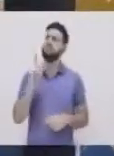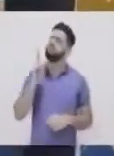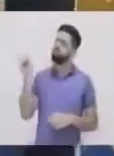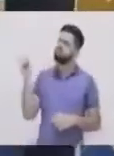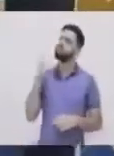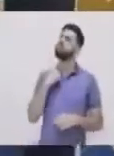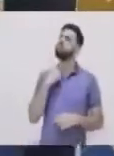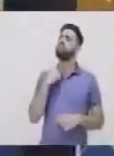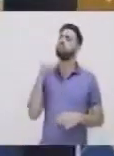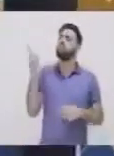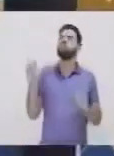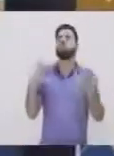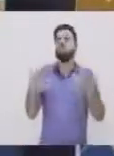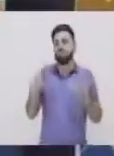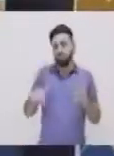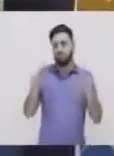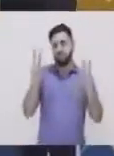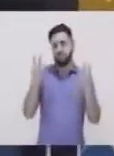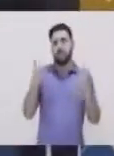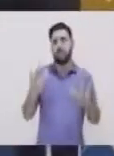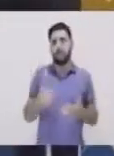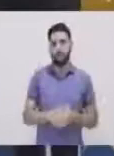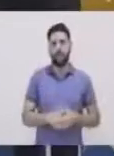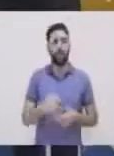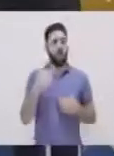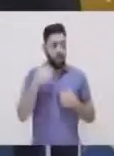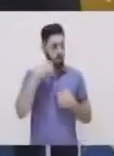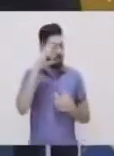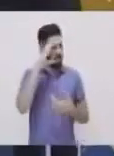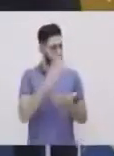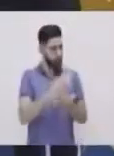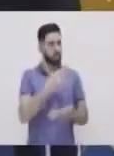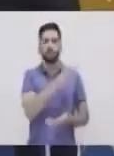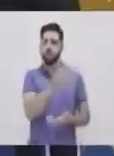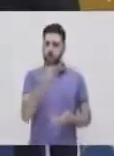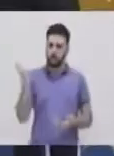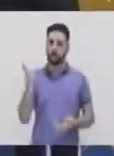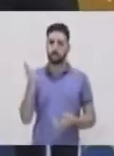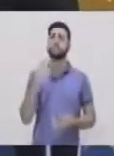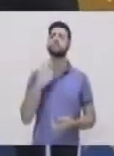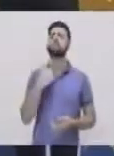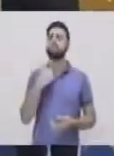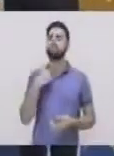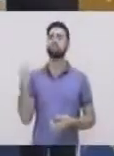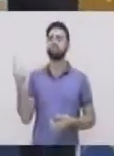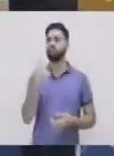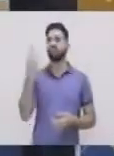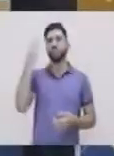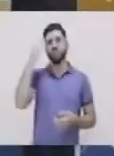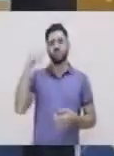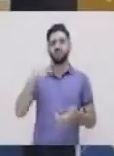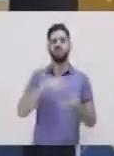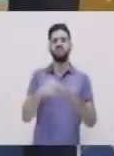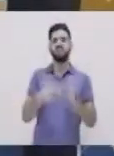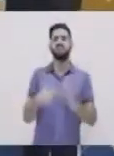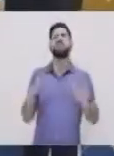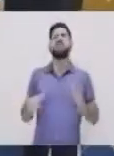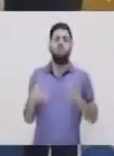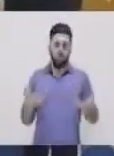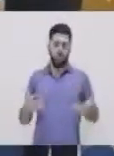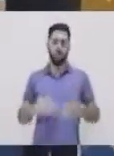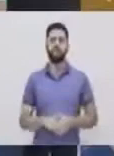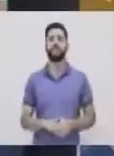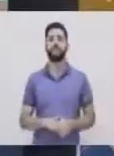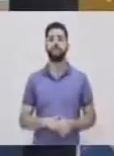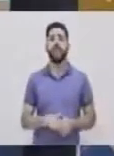acerca del reportaje? ¿Qué les gustaría saber? Pues creo que a todos nos gustaría saber cómo redactar un reportaje. Muy bien. Entonces vamos a entrar